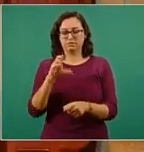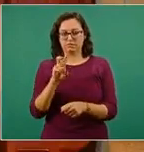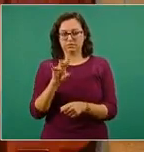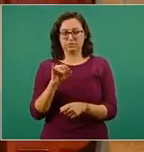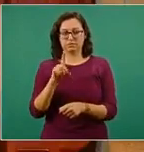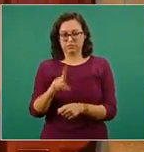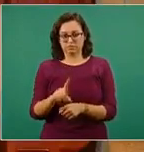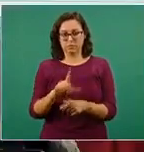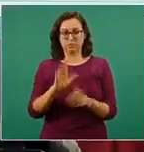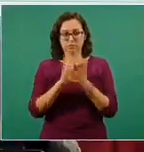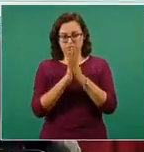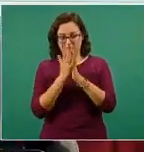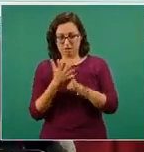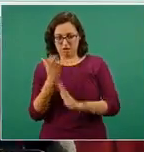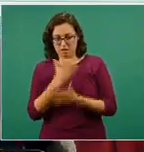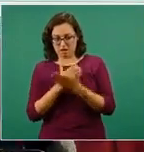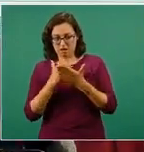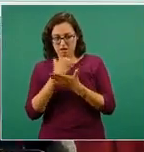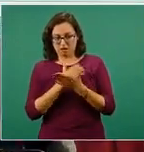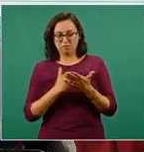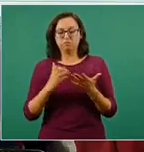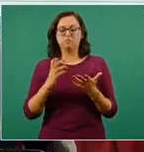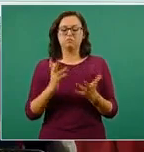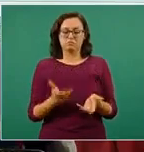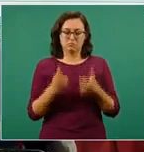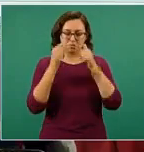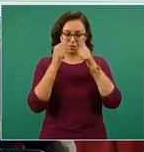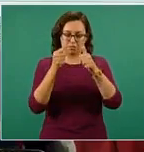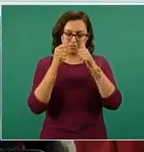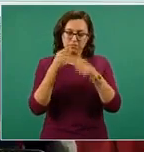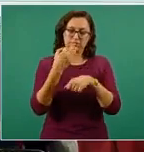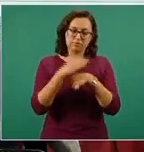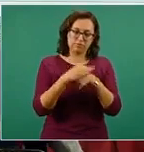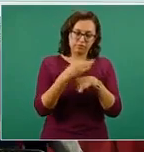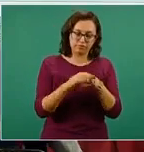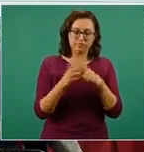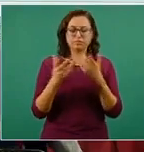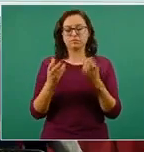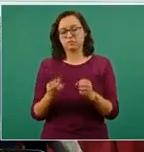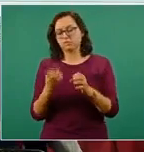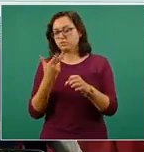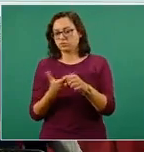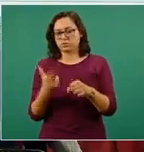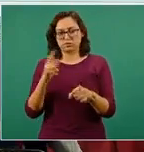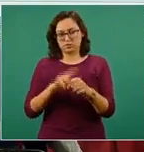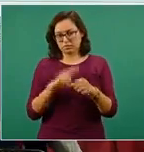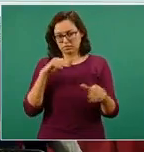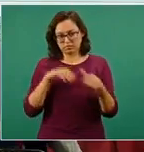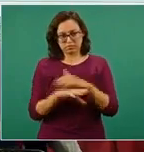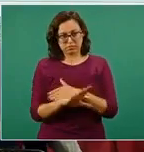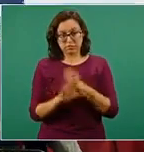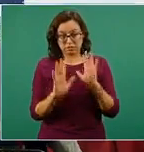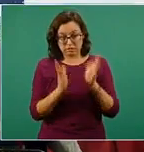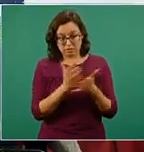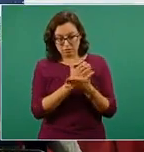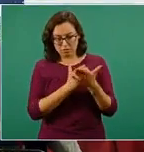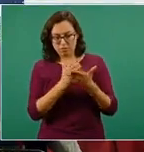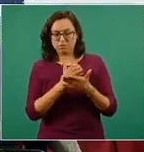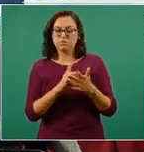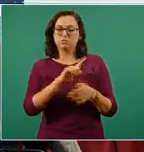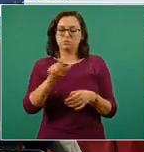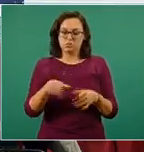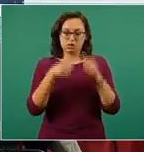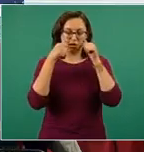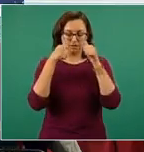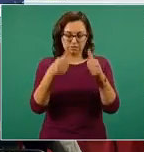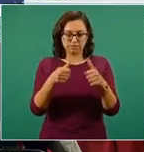COVID, después de haberse recuperado tanto ambulatoria como hospitalariamente. En la que sigue, yo quisiera compartir con